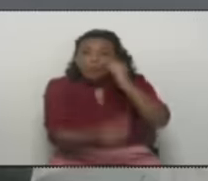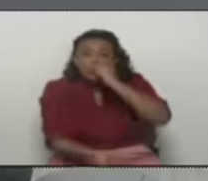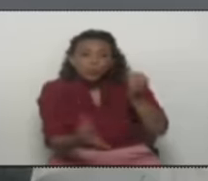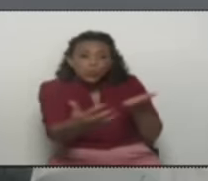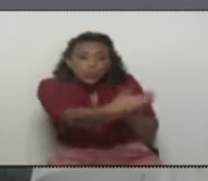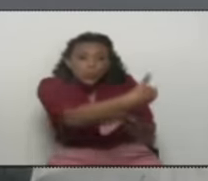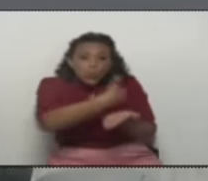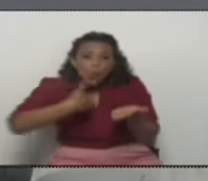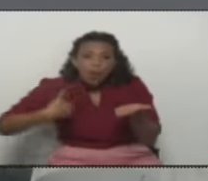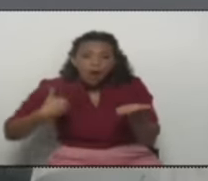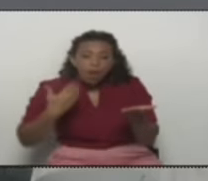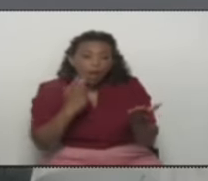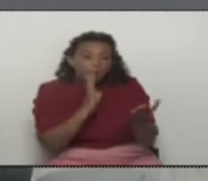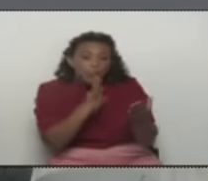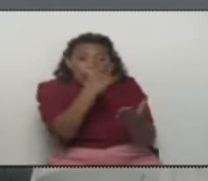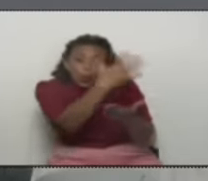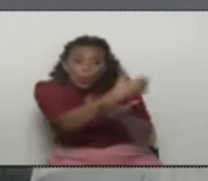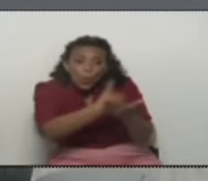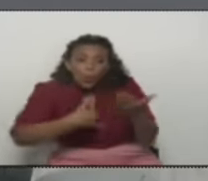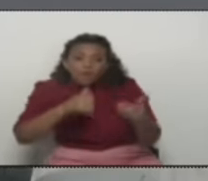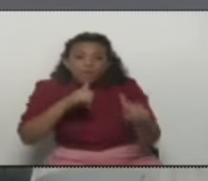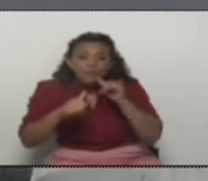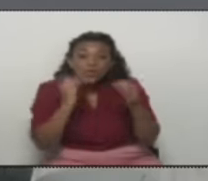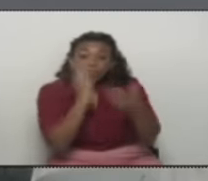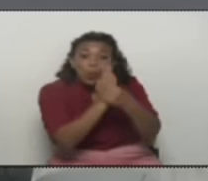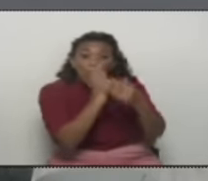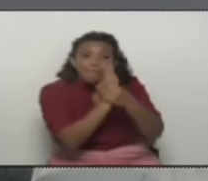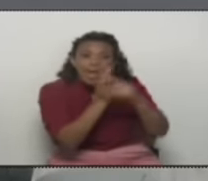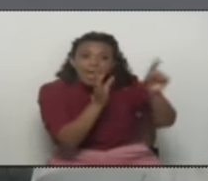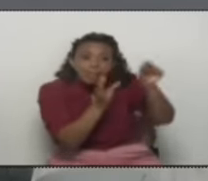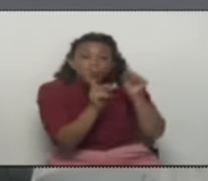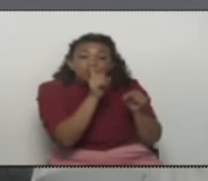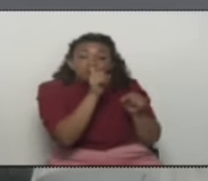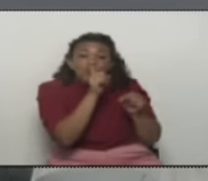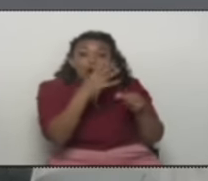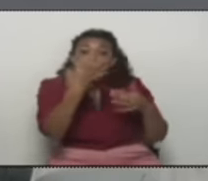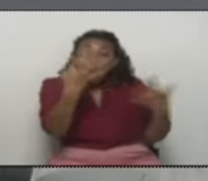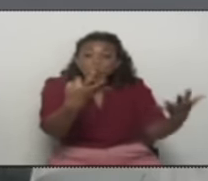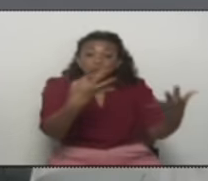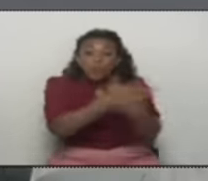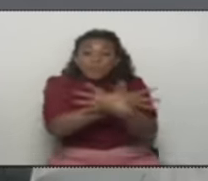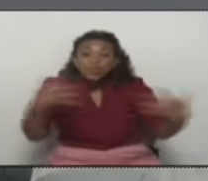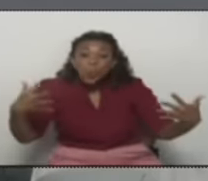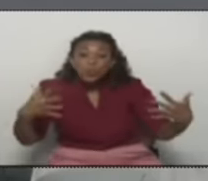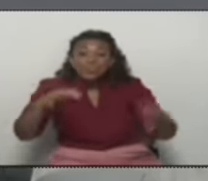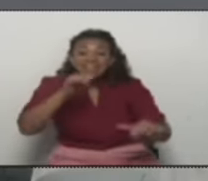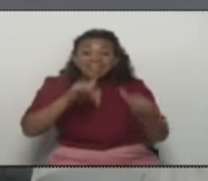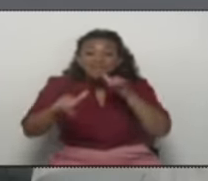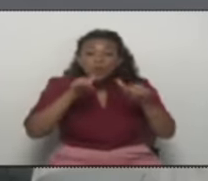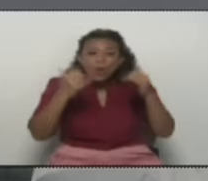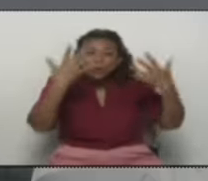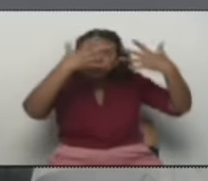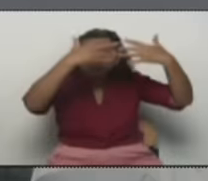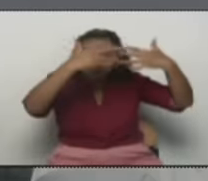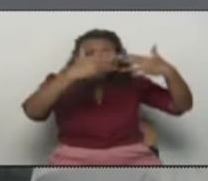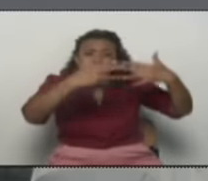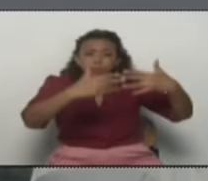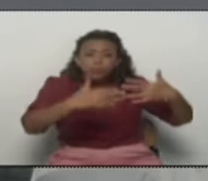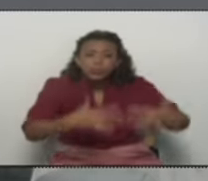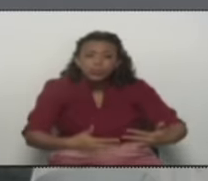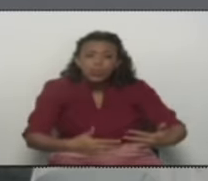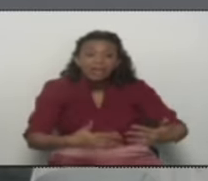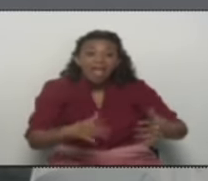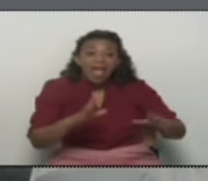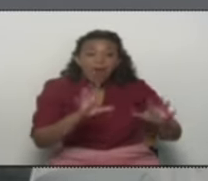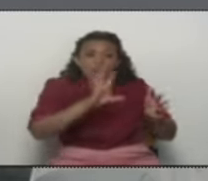y por favor búsquenlo ustedes para que vean que no es cierto, que sí es cierto, 8 millones de datos de las herramientas de